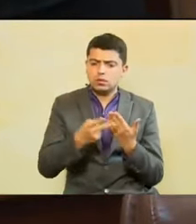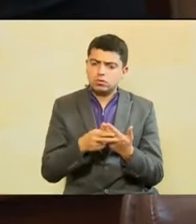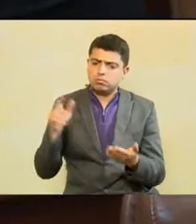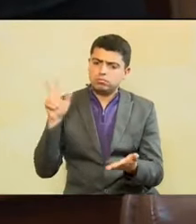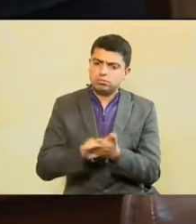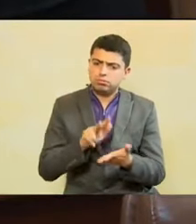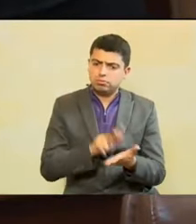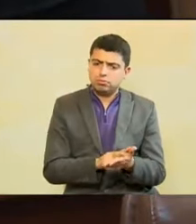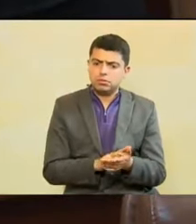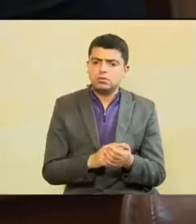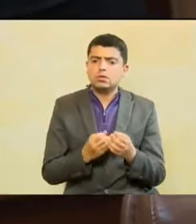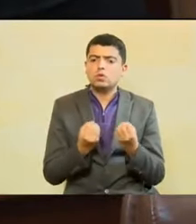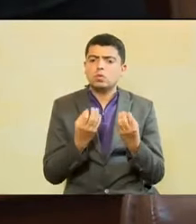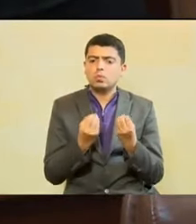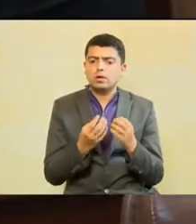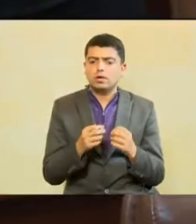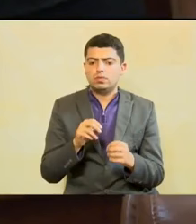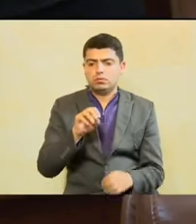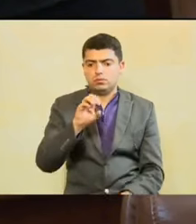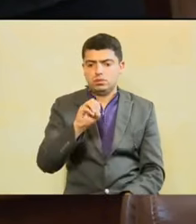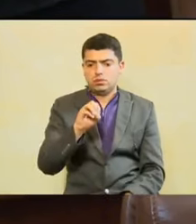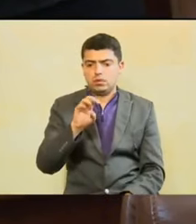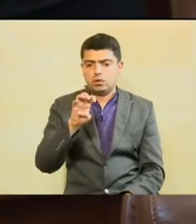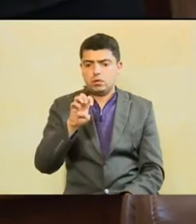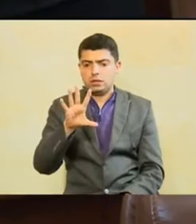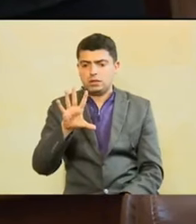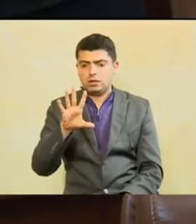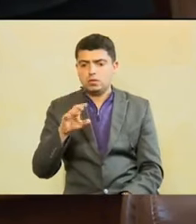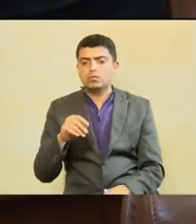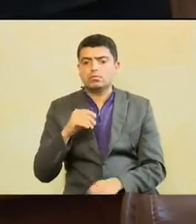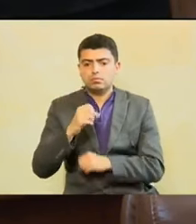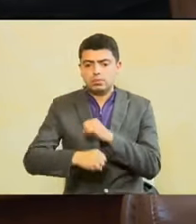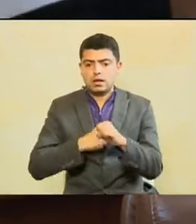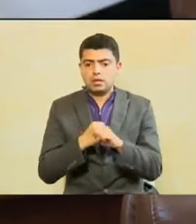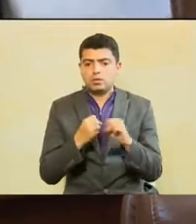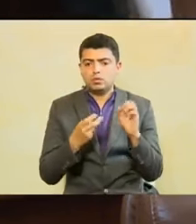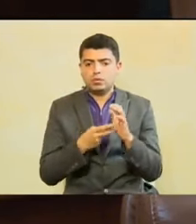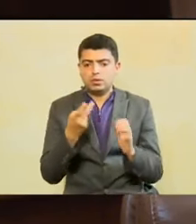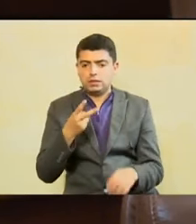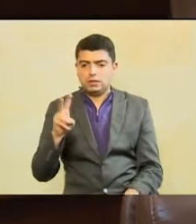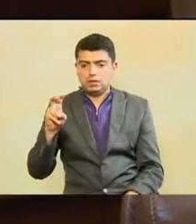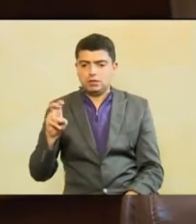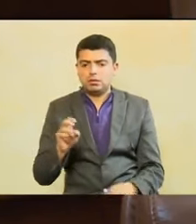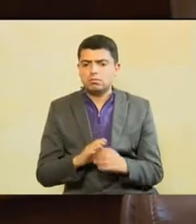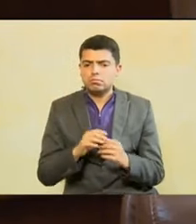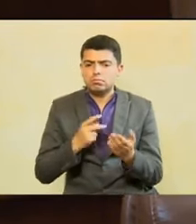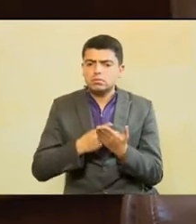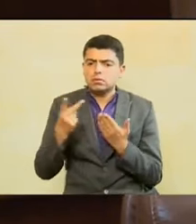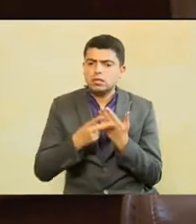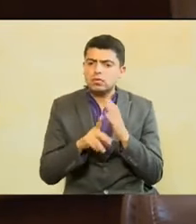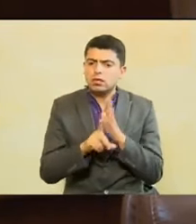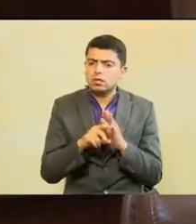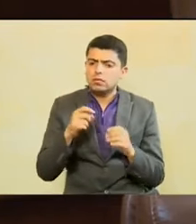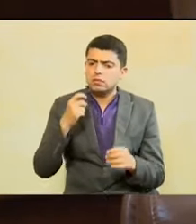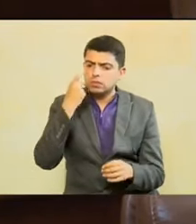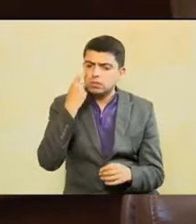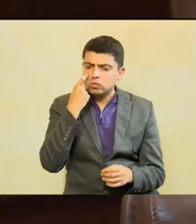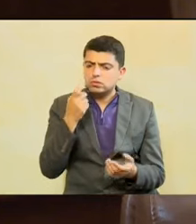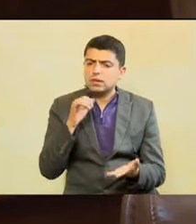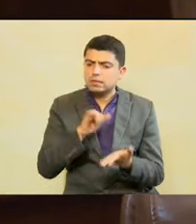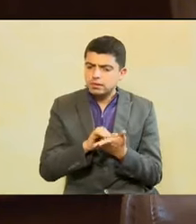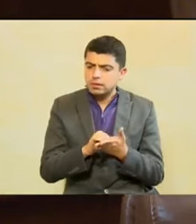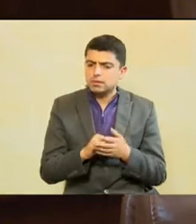ley 095 del 2017 un proyecto de ley que busca establecer una medida